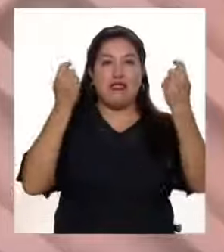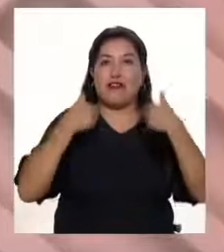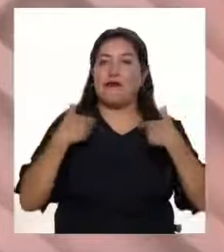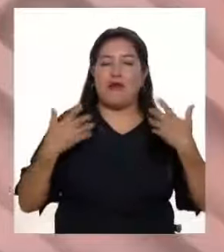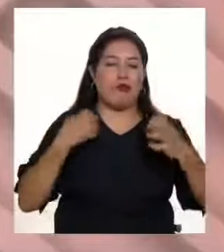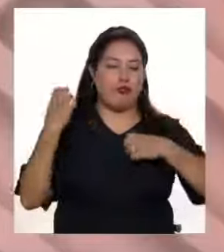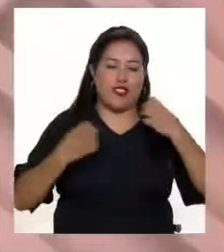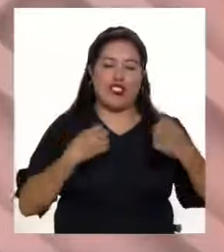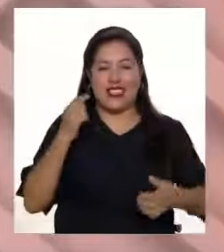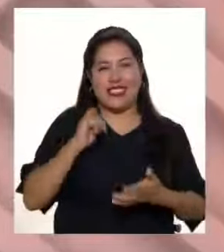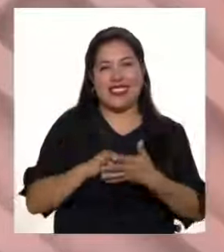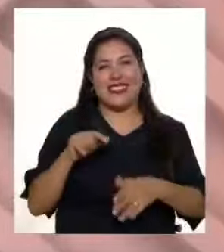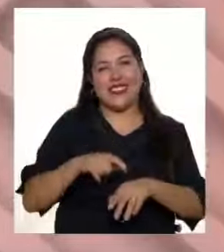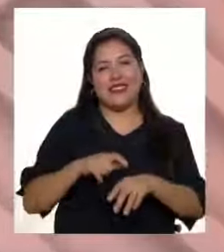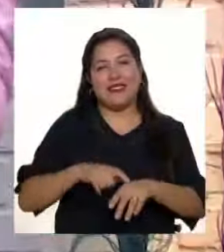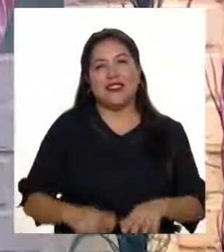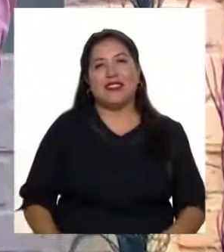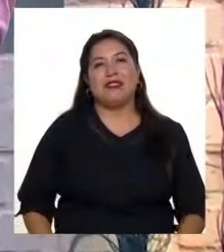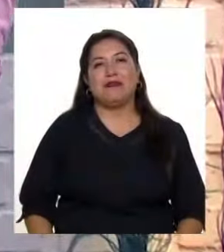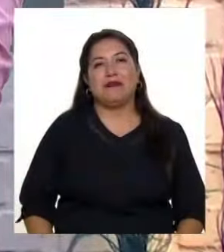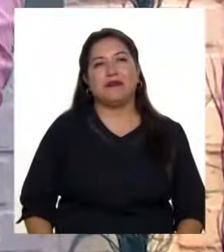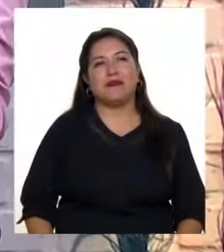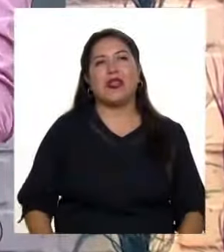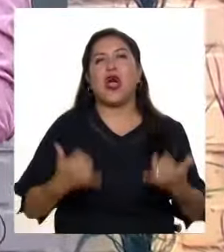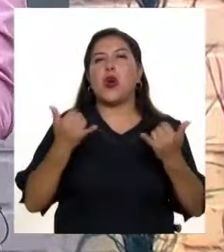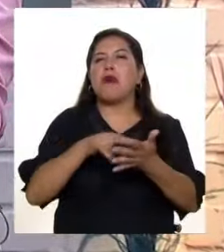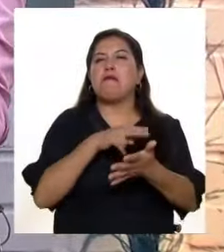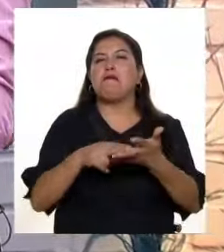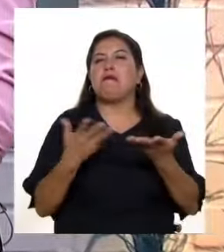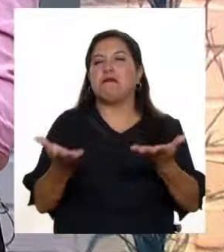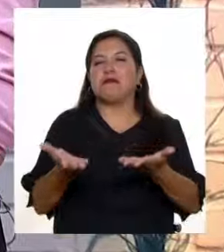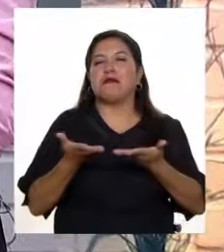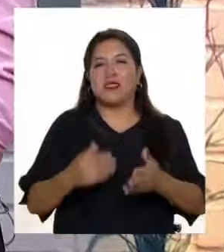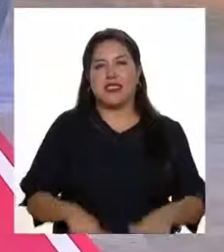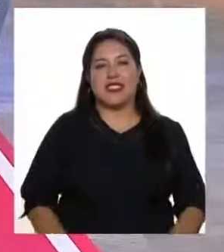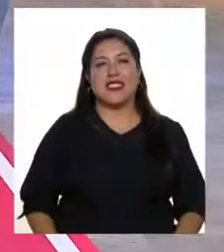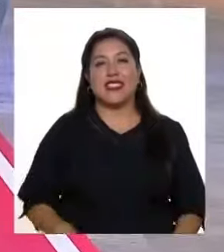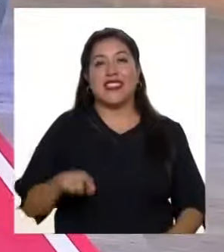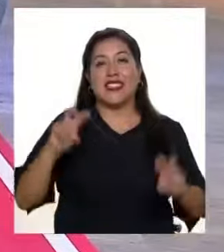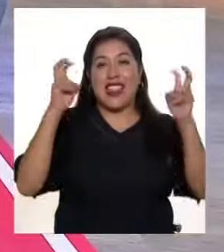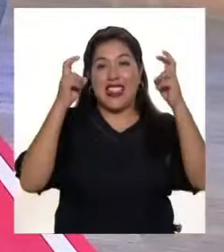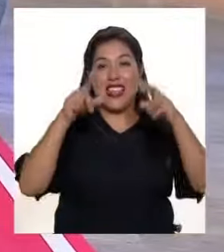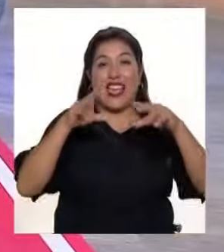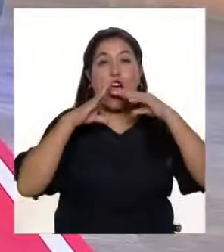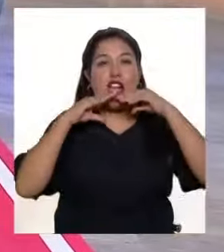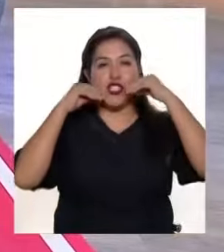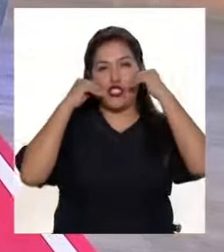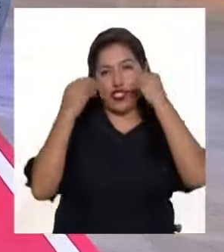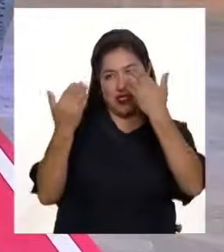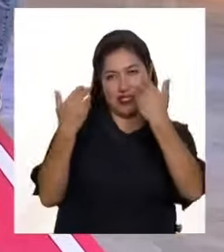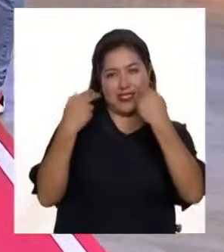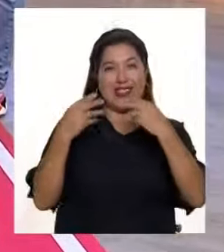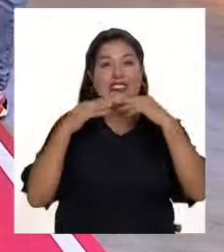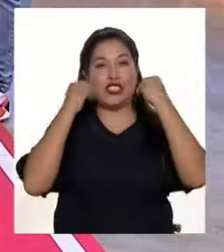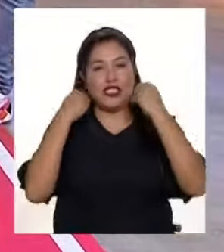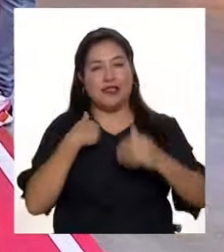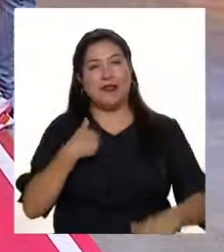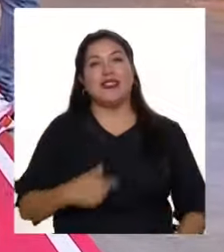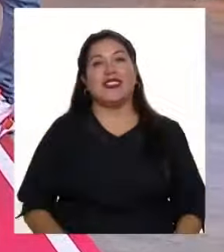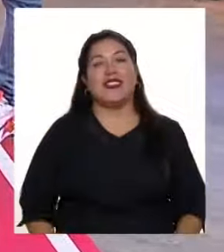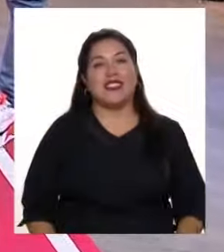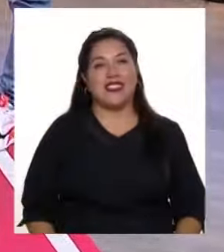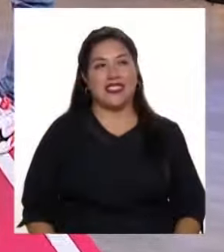muy emocionada por eso. Cuéntenos un poquito qué nos van a bailar el día de hoy. Bueno, es el tema Sonríeme, de la